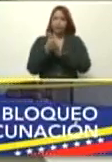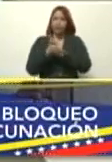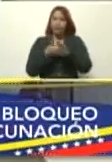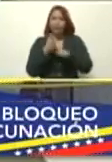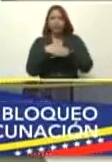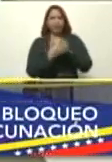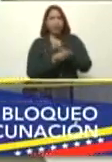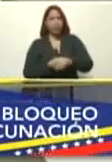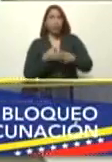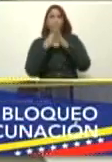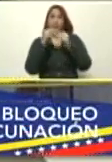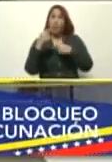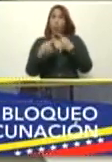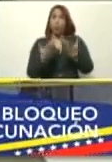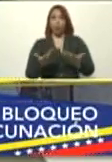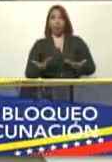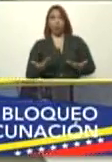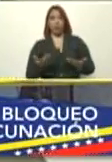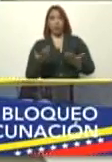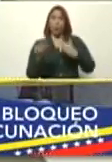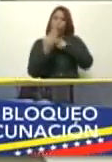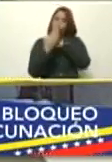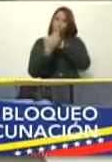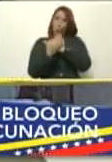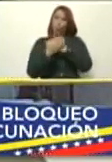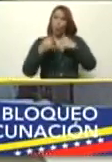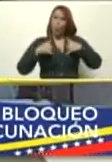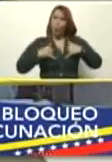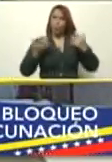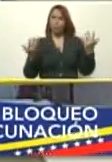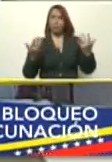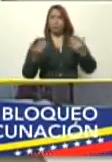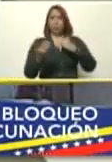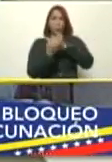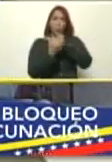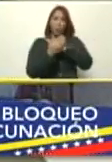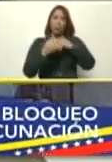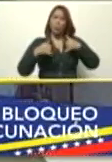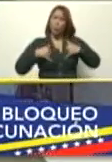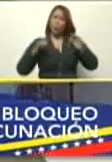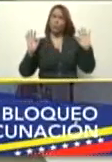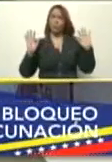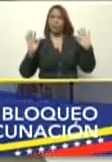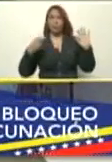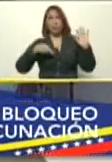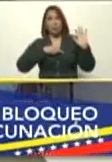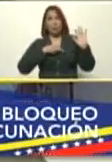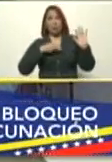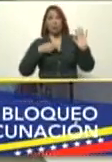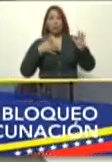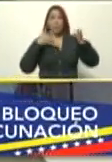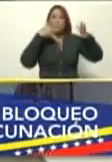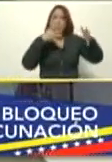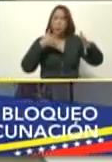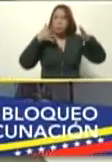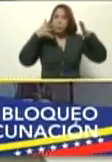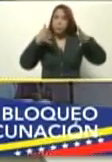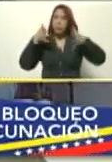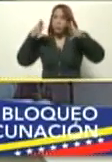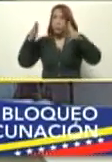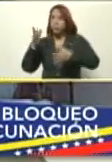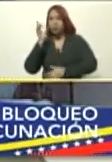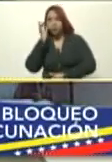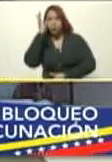alcoholito, todo cuidándose, cuidándose. Eso lo hemos ido forjando,